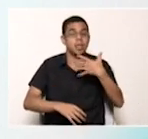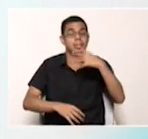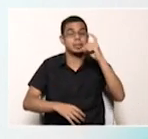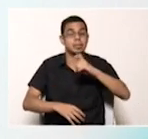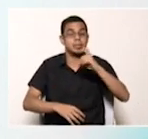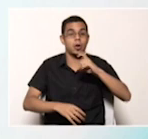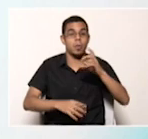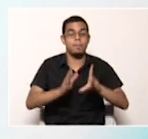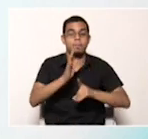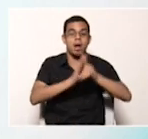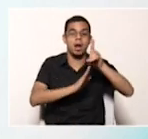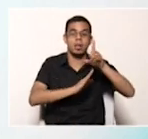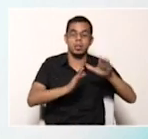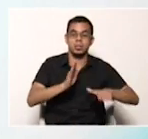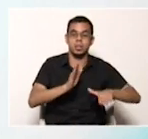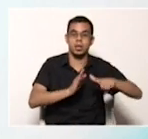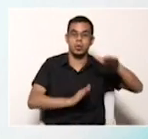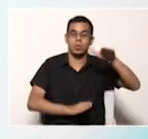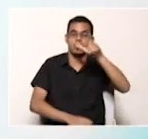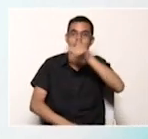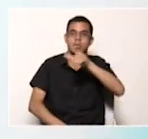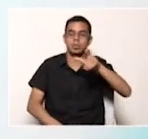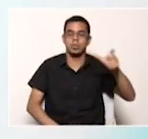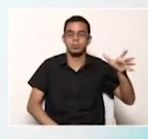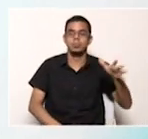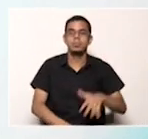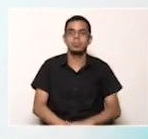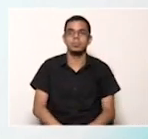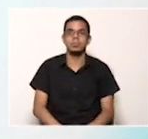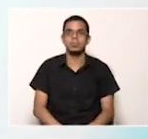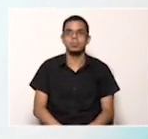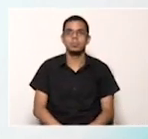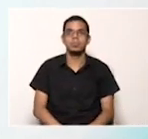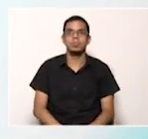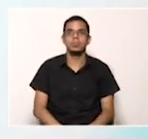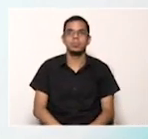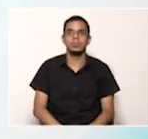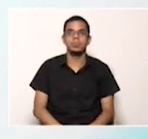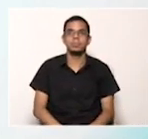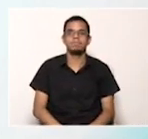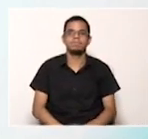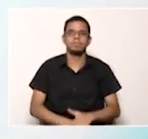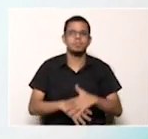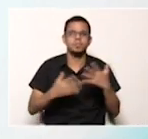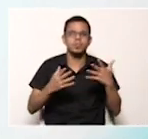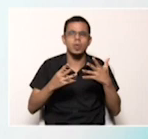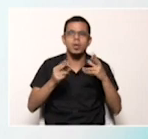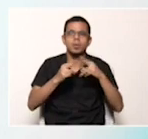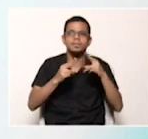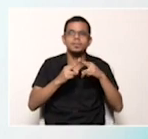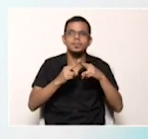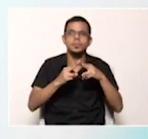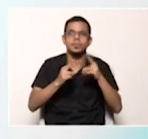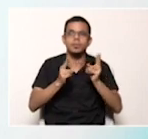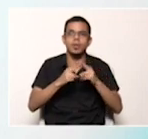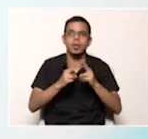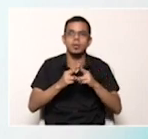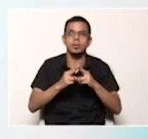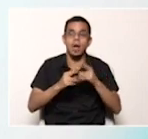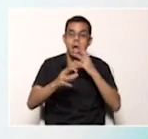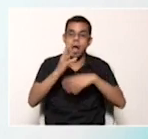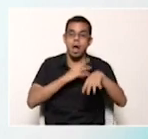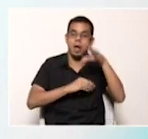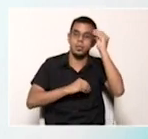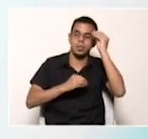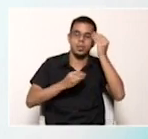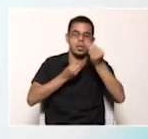desarrollo integral de las personas. Nos interesa en el día de hoy conocer cómo pueden